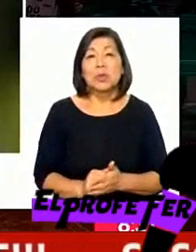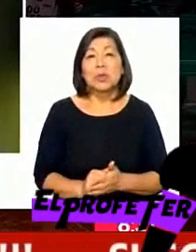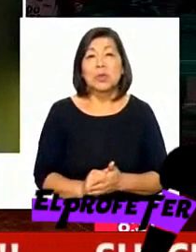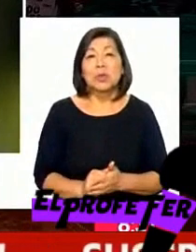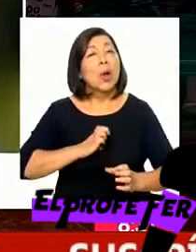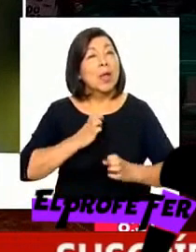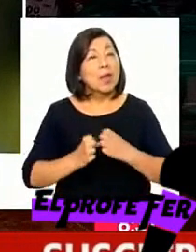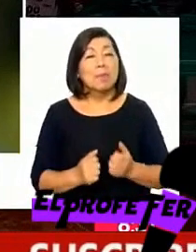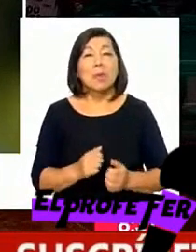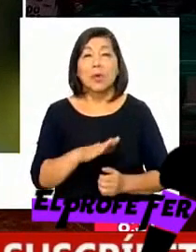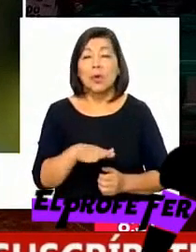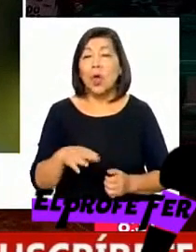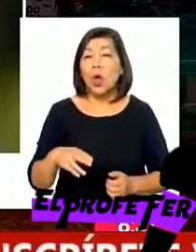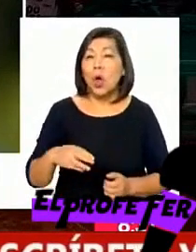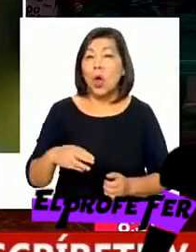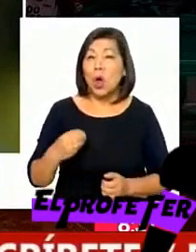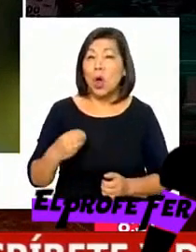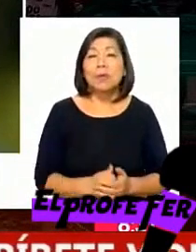emocional de los niños, niñas y